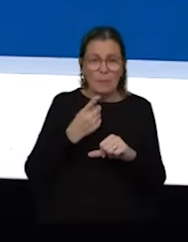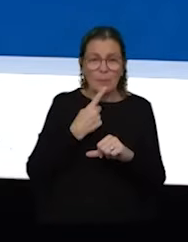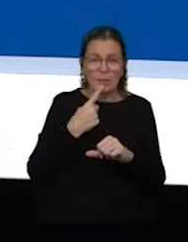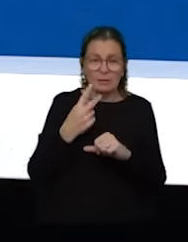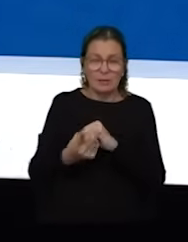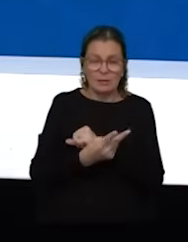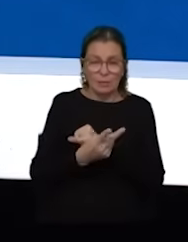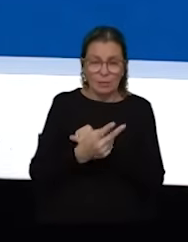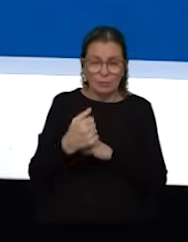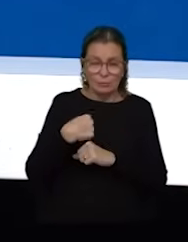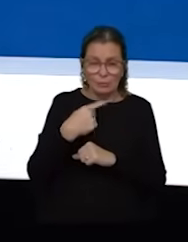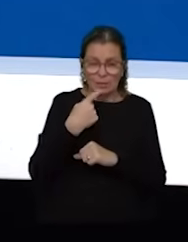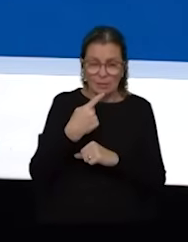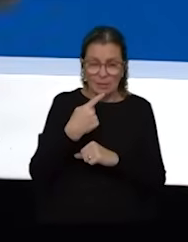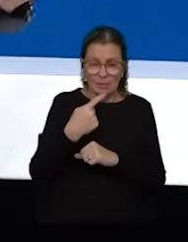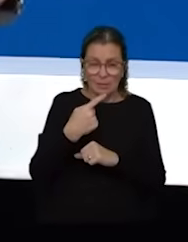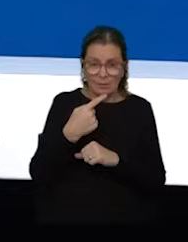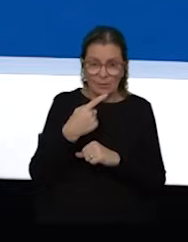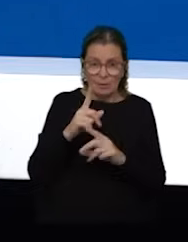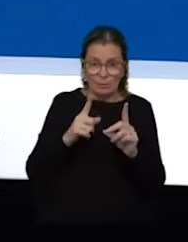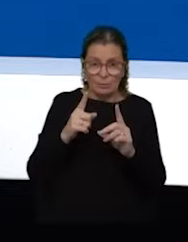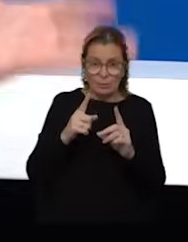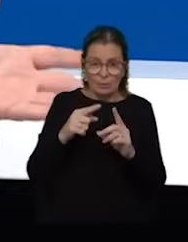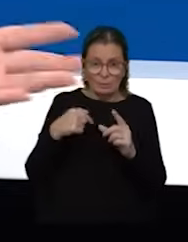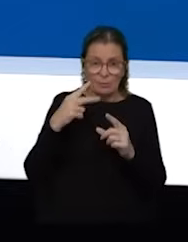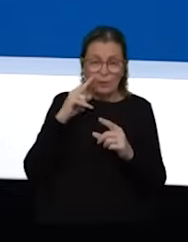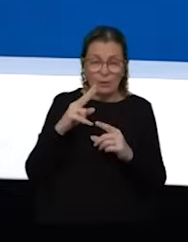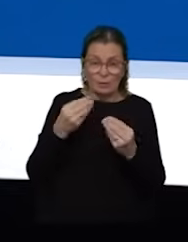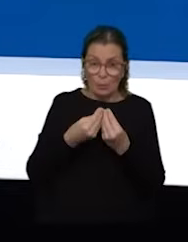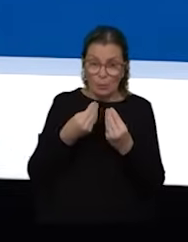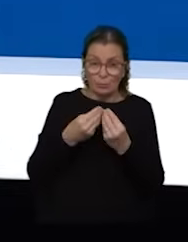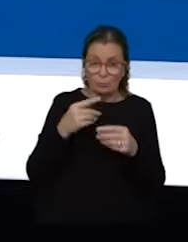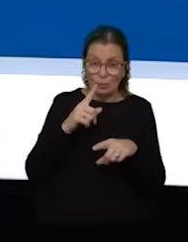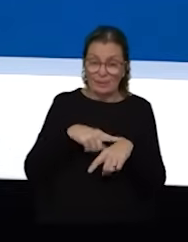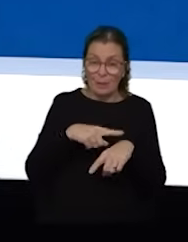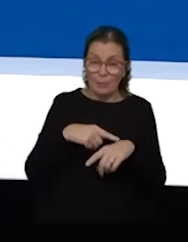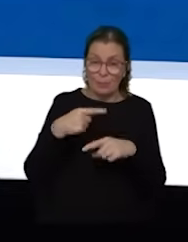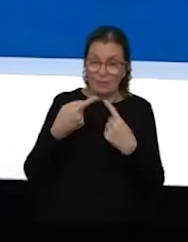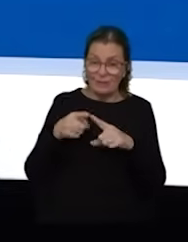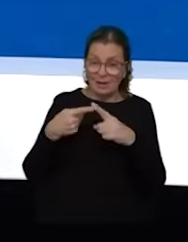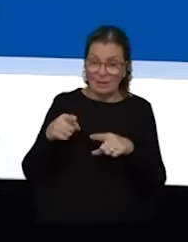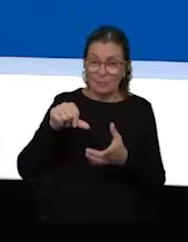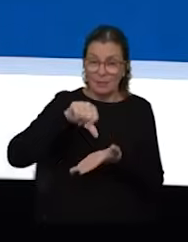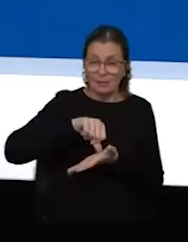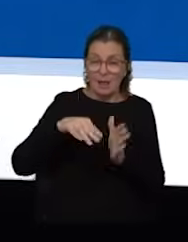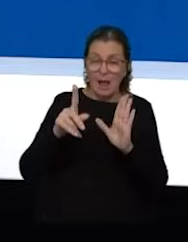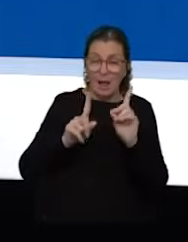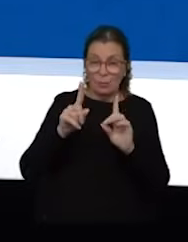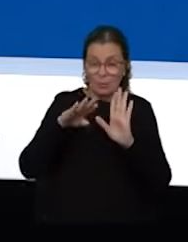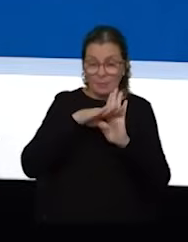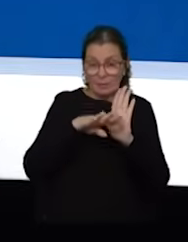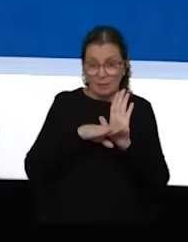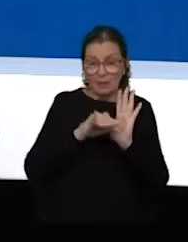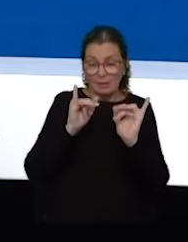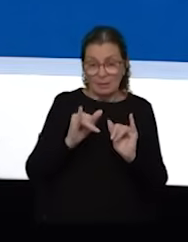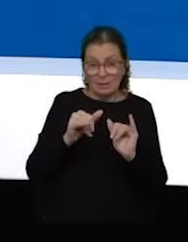seguridad porque Bueno yo decía esto esto es parte de un fenómeno regional que venimos viendo hace mucho tiempo no lo que es cierto que hay algunas medidas concretas que